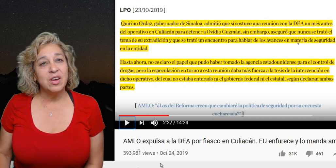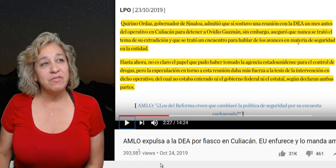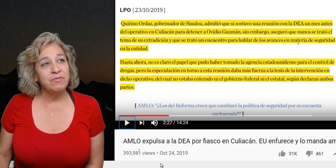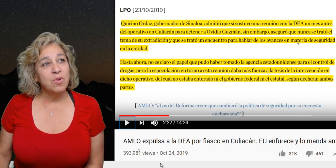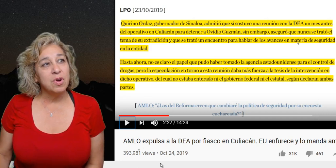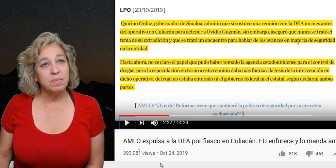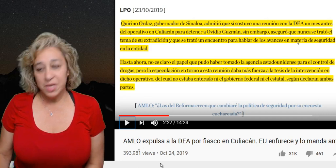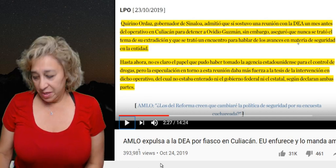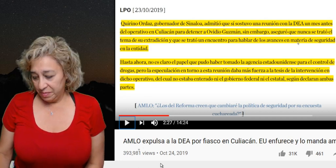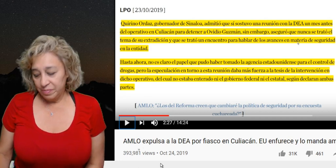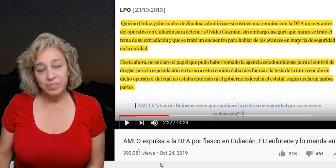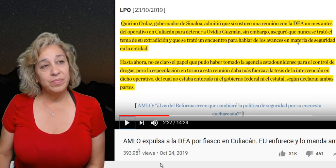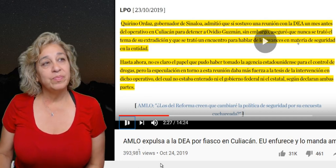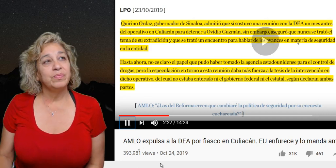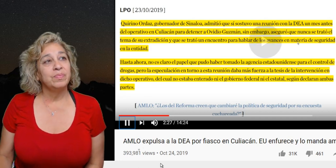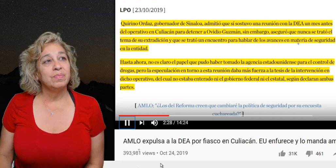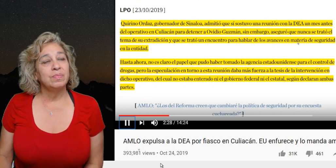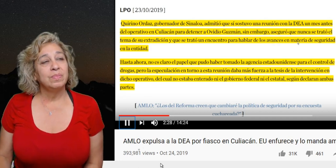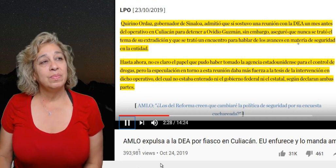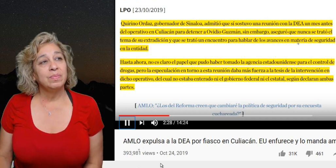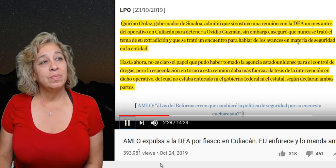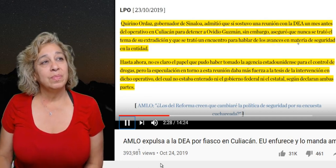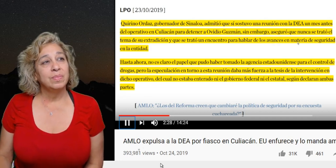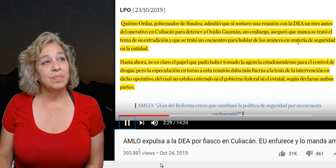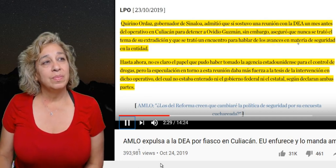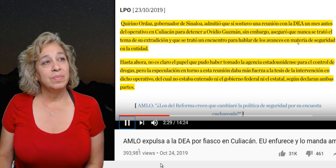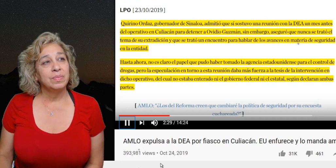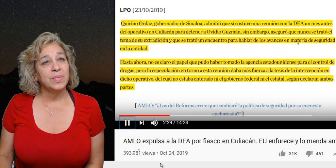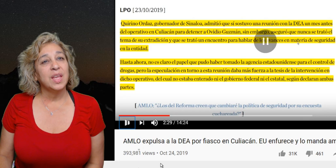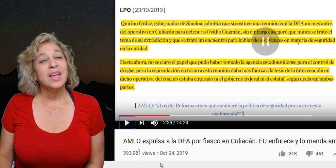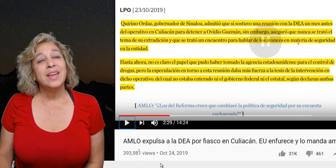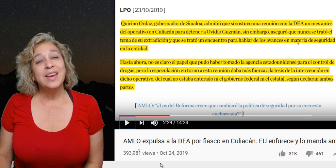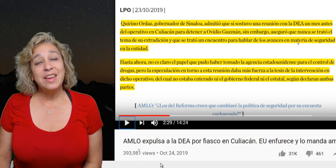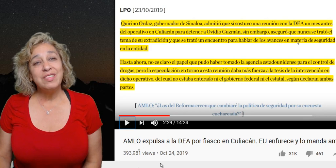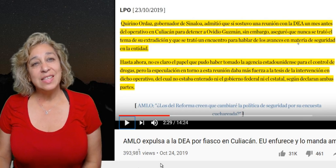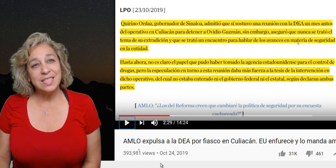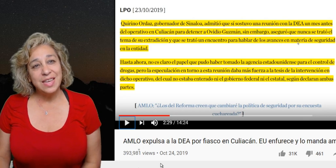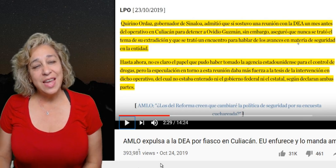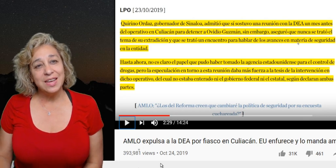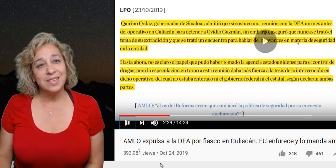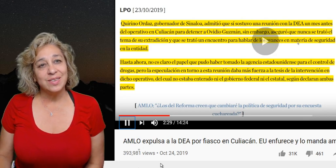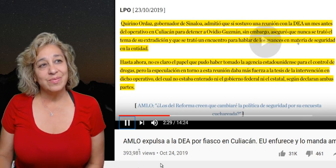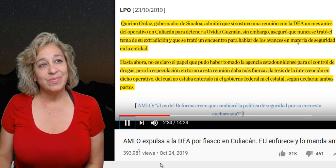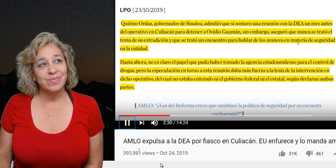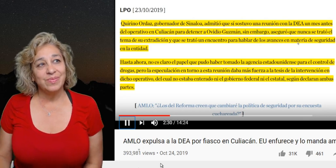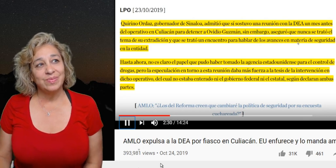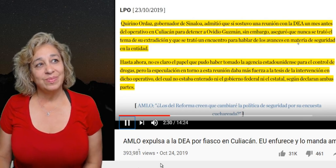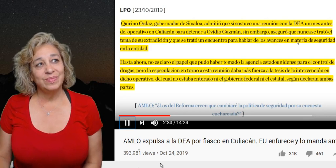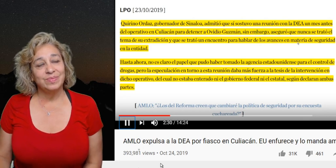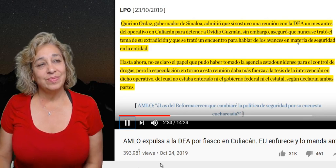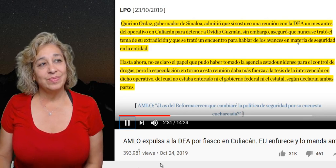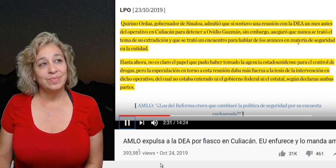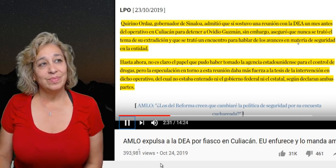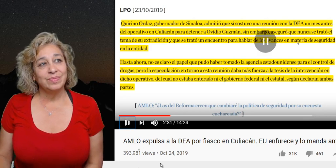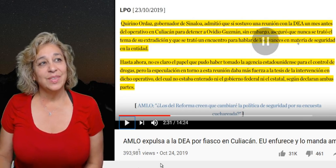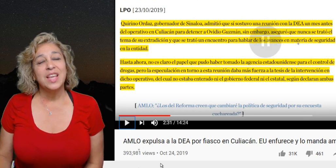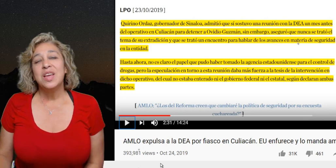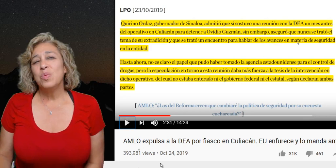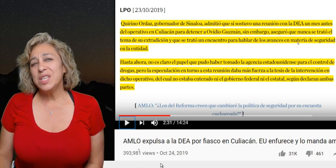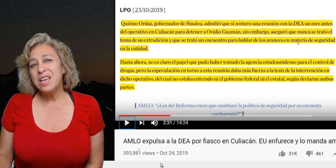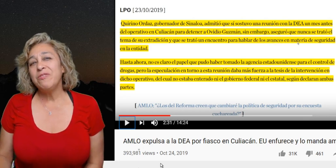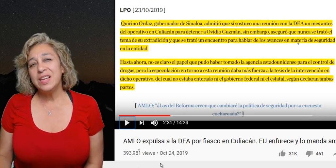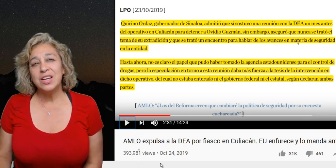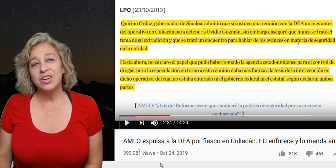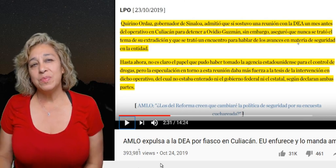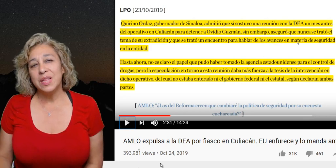was not informed. Ni siquiera el estatal de Quirino. Not even the state. Yes, lo cual no se